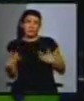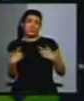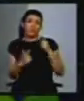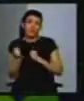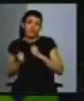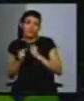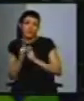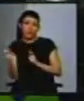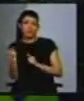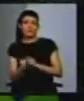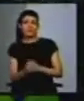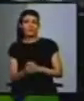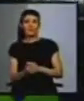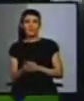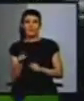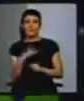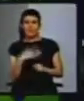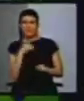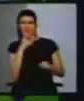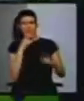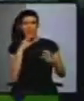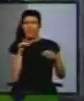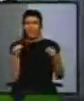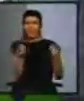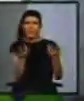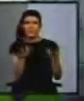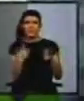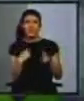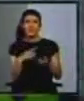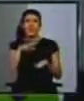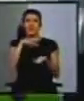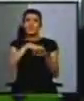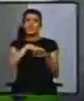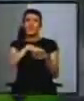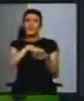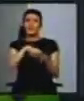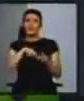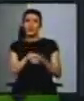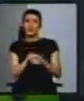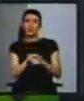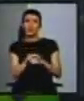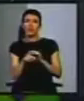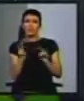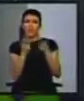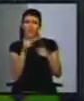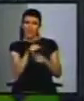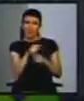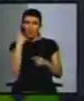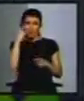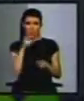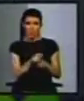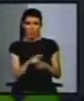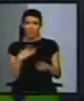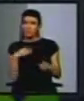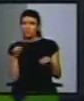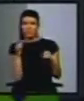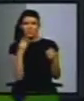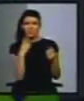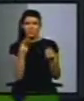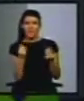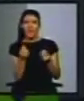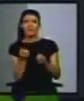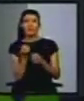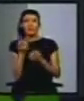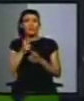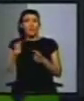Así es. La incertidumbre se instalaba en pleno ingreso a la estación del Metro Salvador en Providencia. Ninguna de las personas que a esa hora circulaba